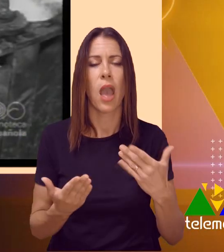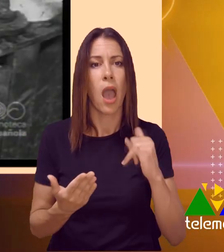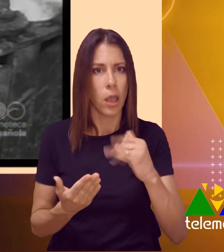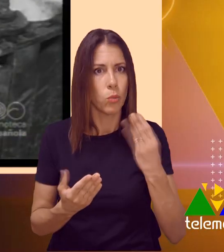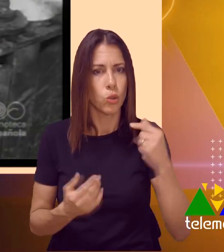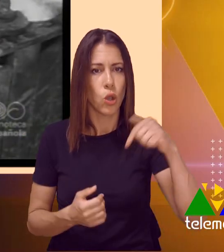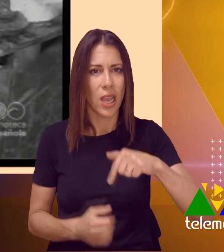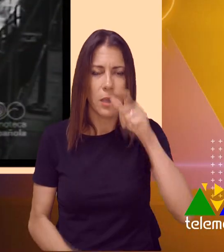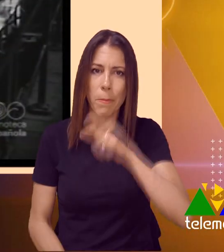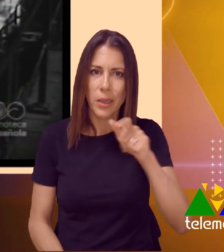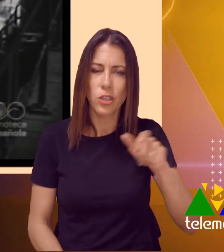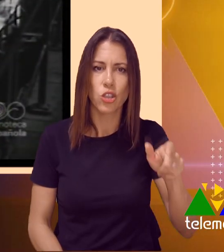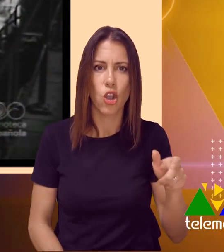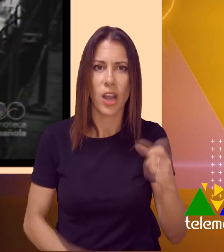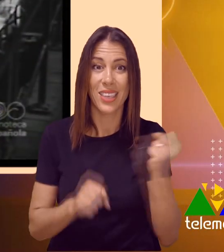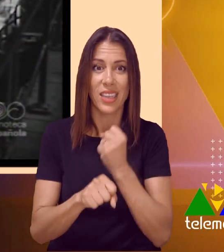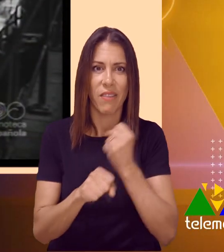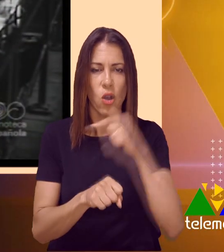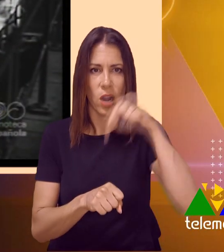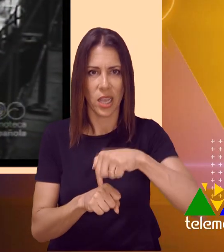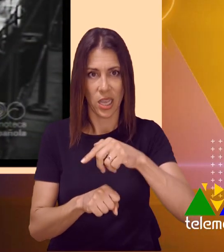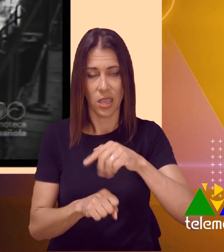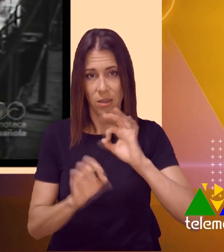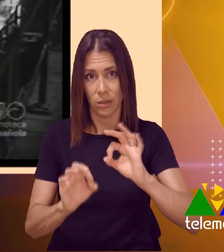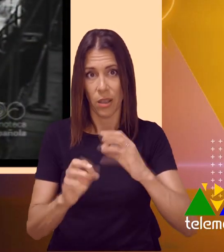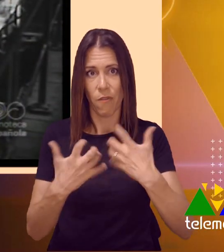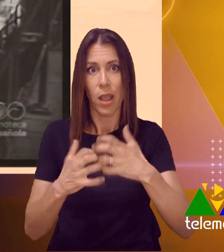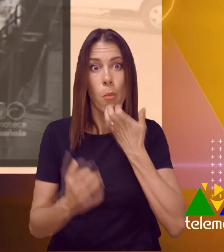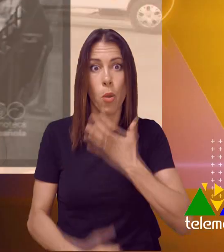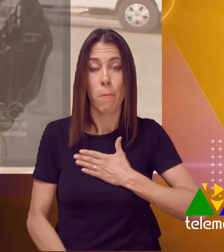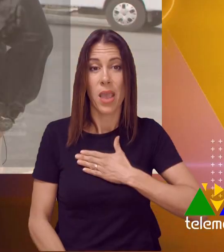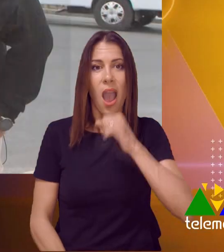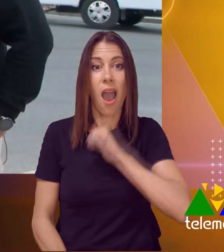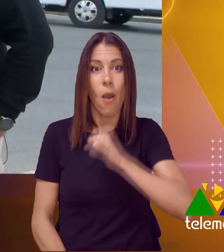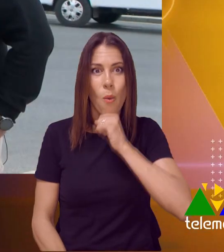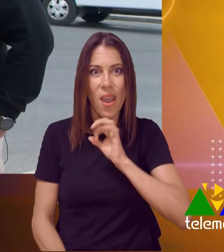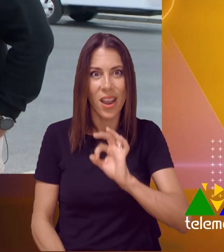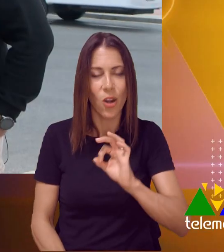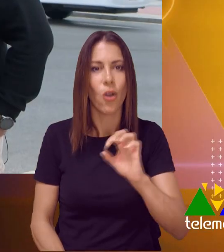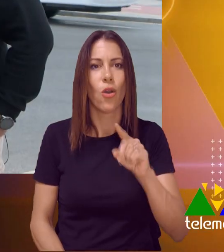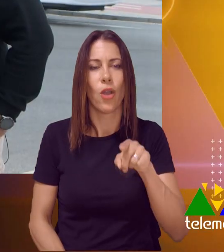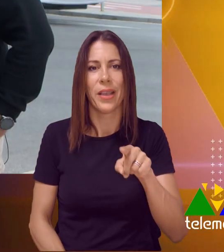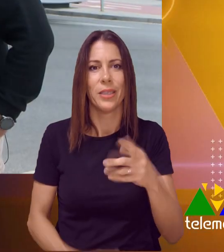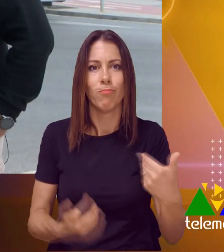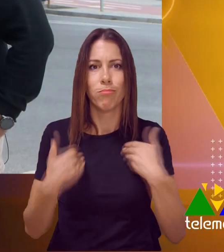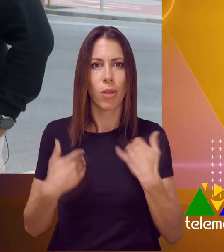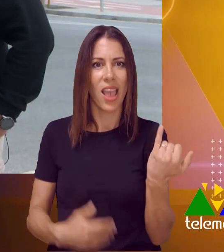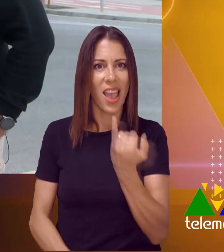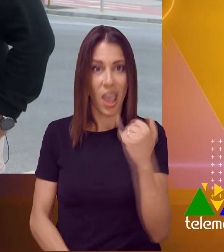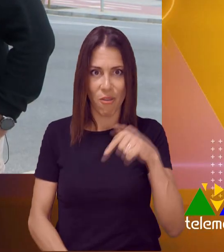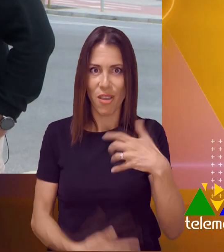tanta gente que trabajó en esta fábrica. Mi abuelo fue uno de los jefes